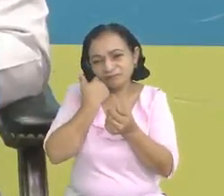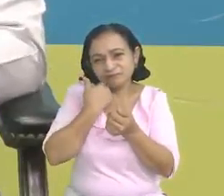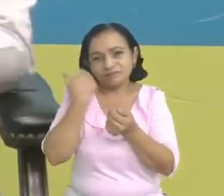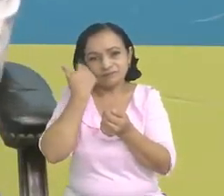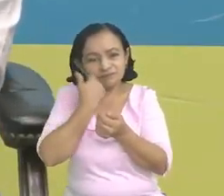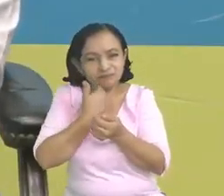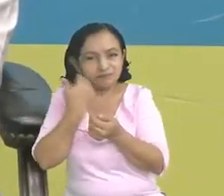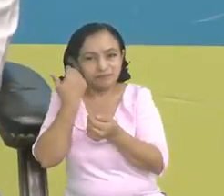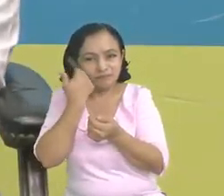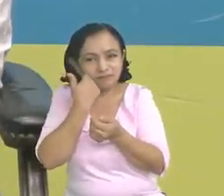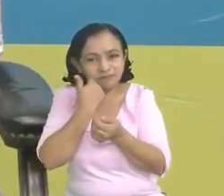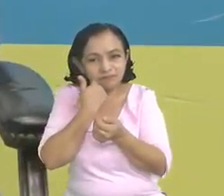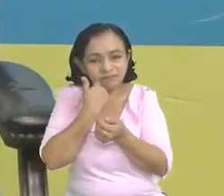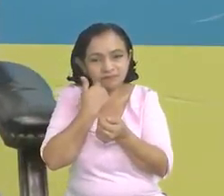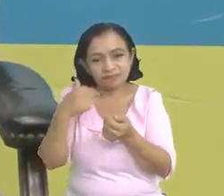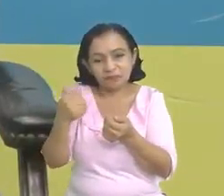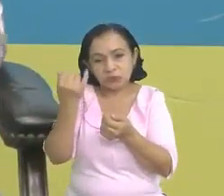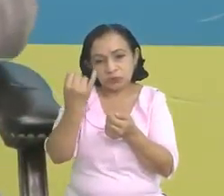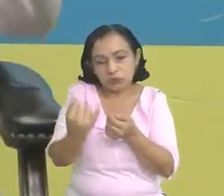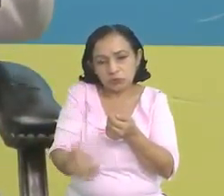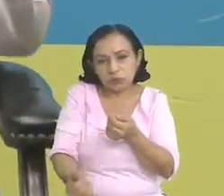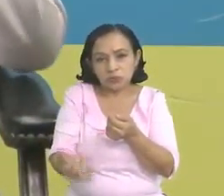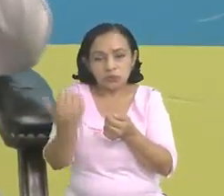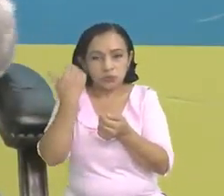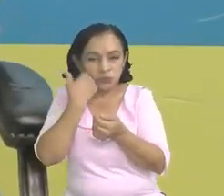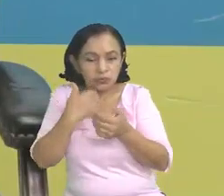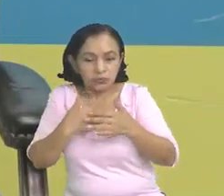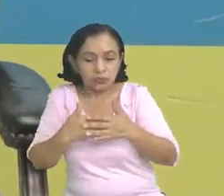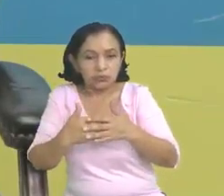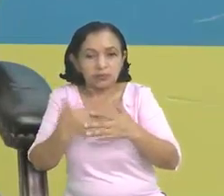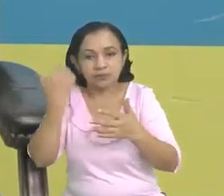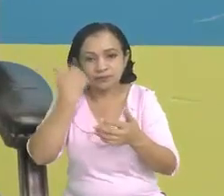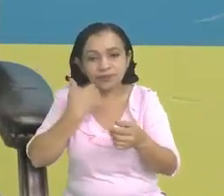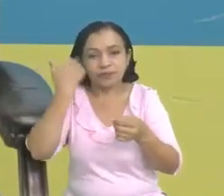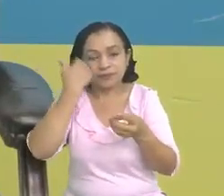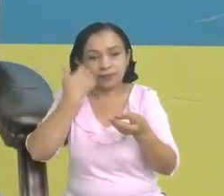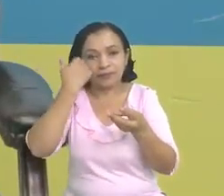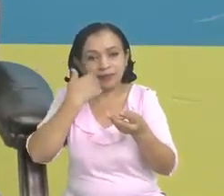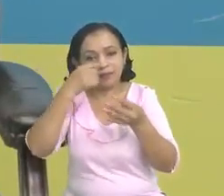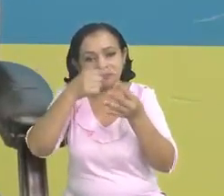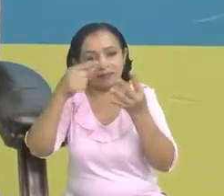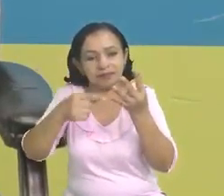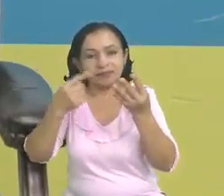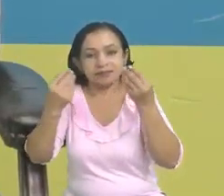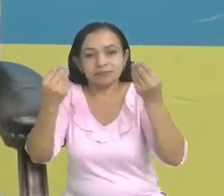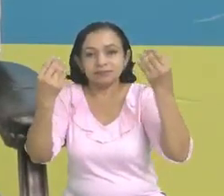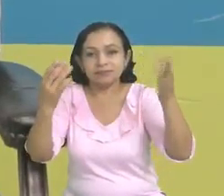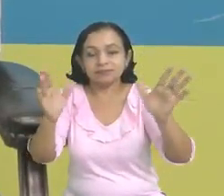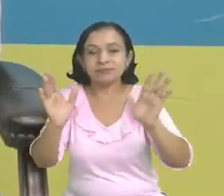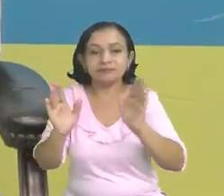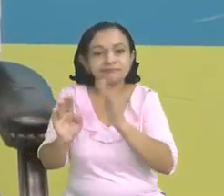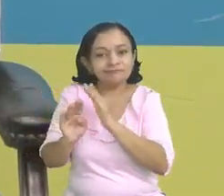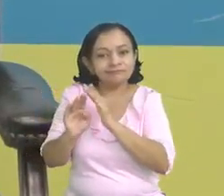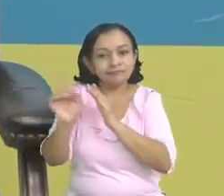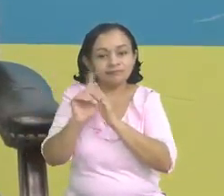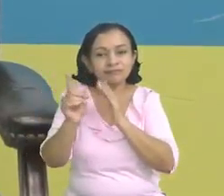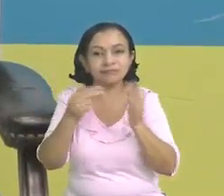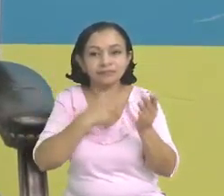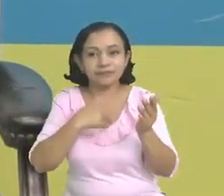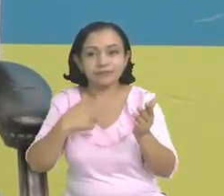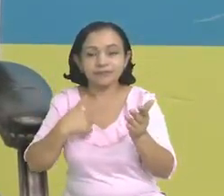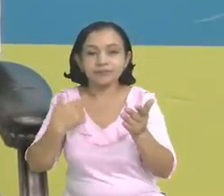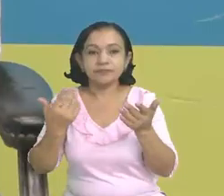O sea, me da pena, las piernas están muy flacas, o me da pena porque no, y empieza, entonces empiezan a hacer acciones evitativas. Pueden